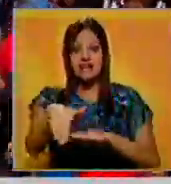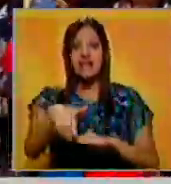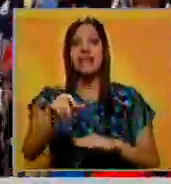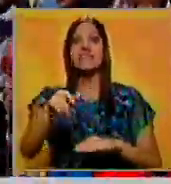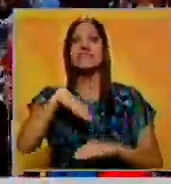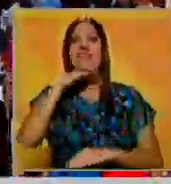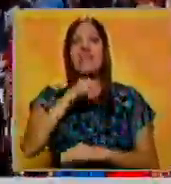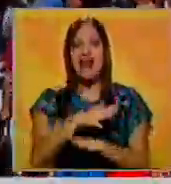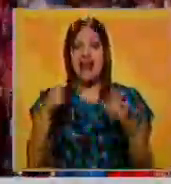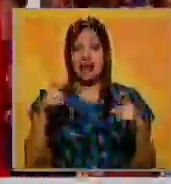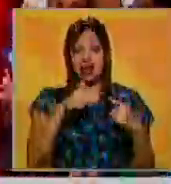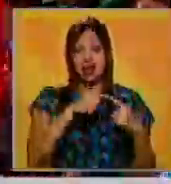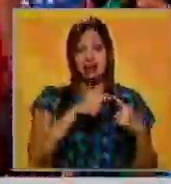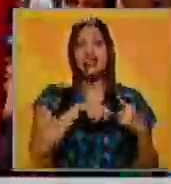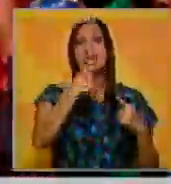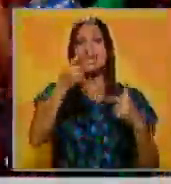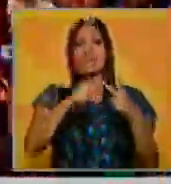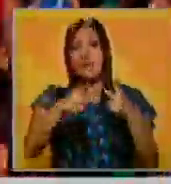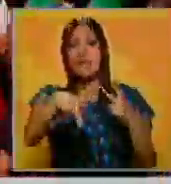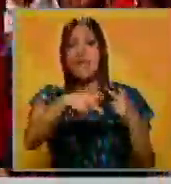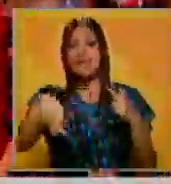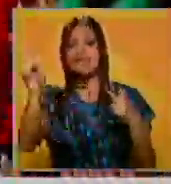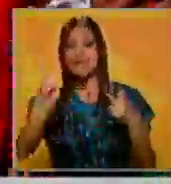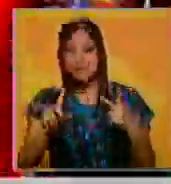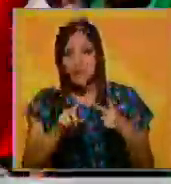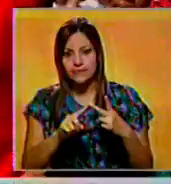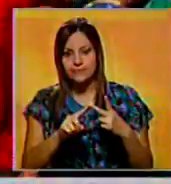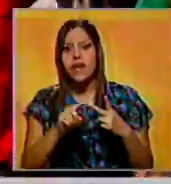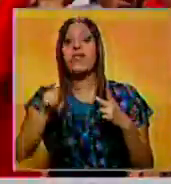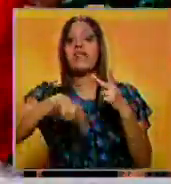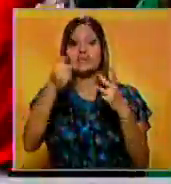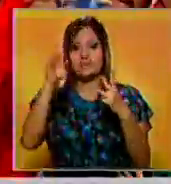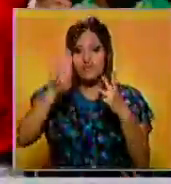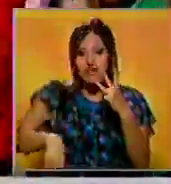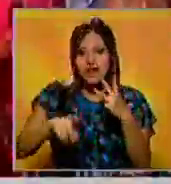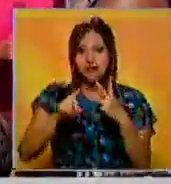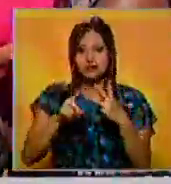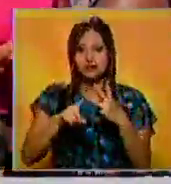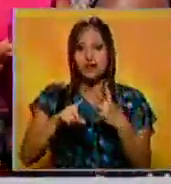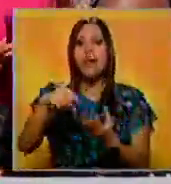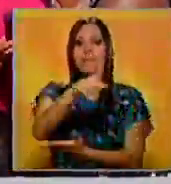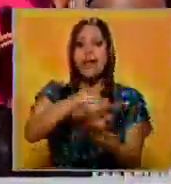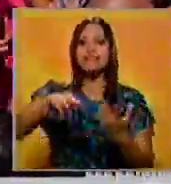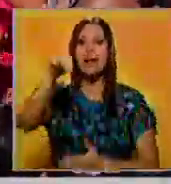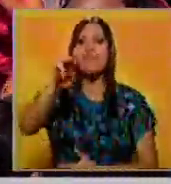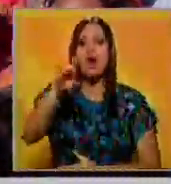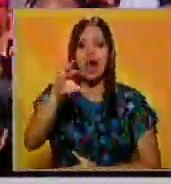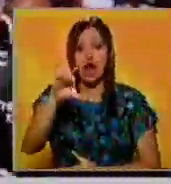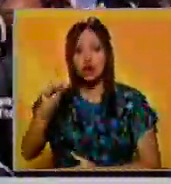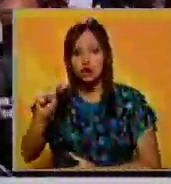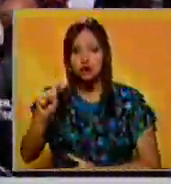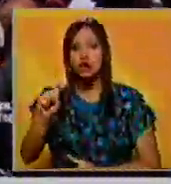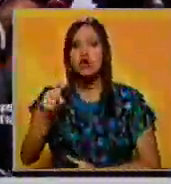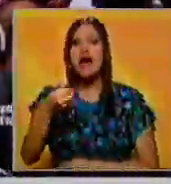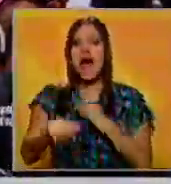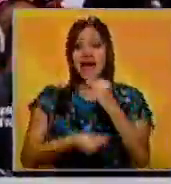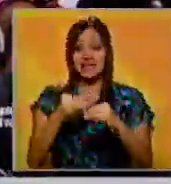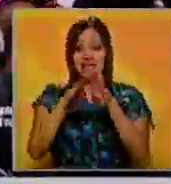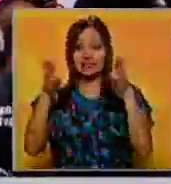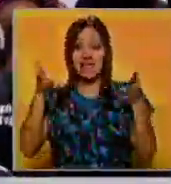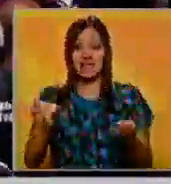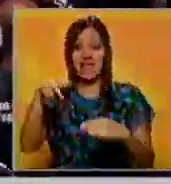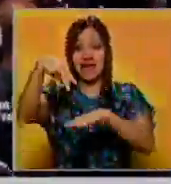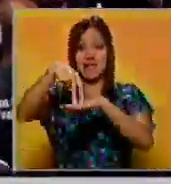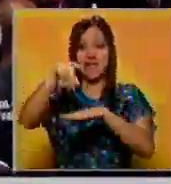Sabana Grande para luego empalmar con Plaza Venezuela y desde ahí al punto final de la movilización en la Plaza Morelos, donde se instaló una tarima